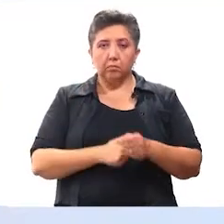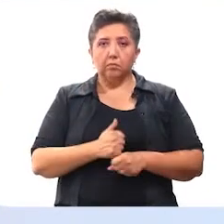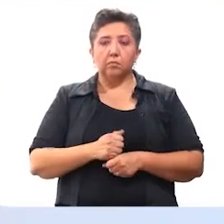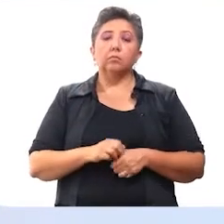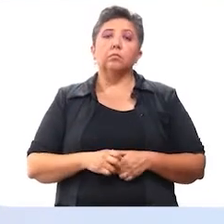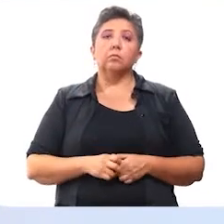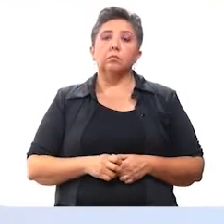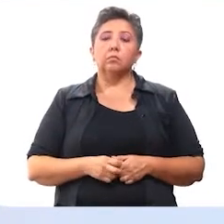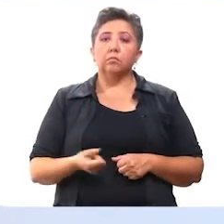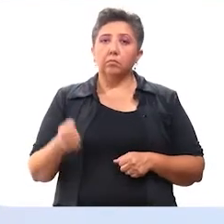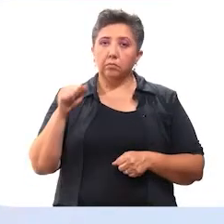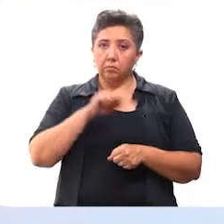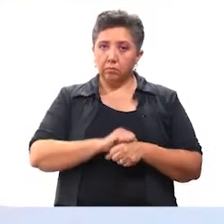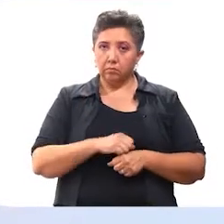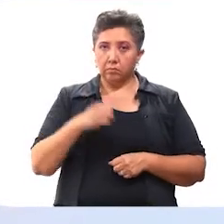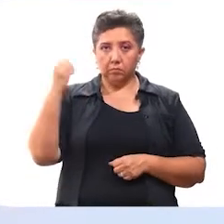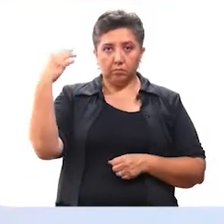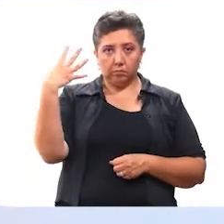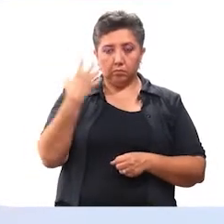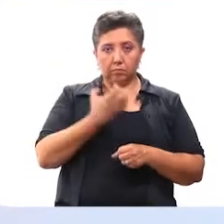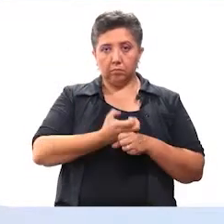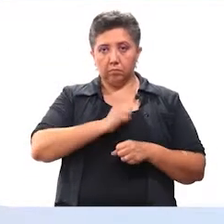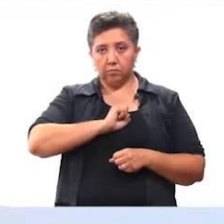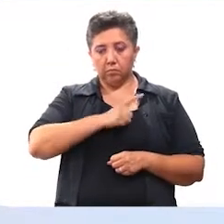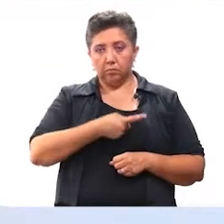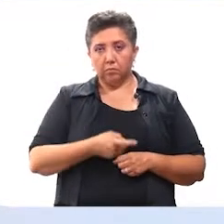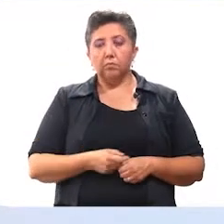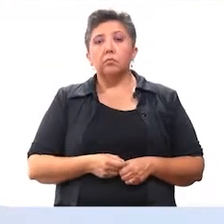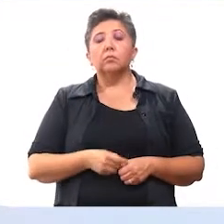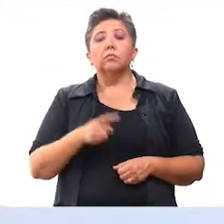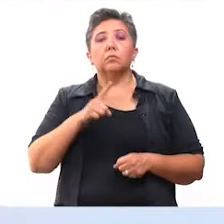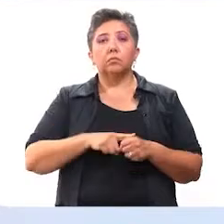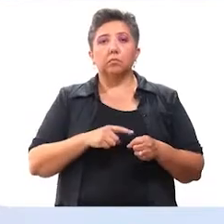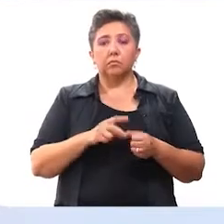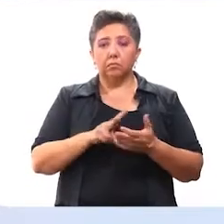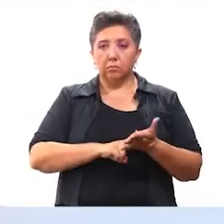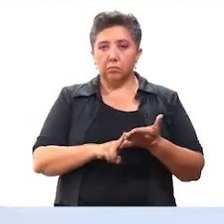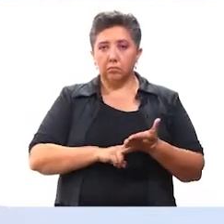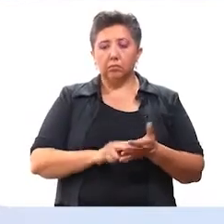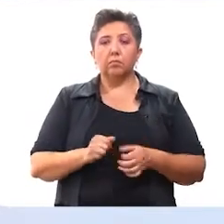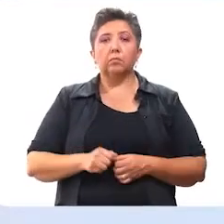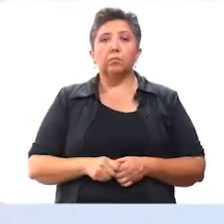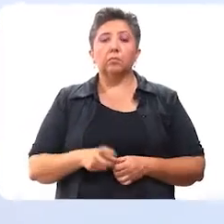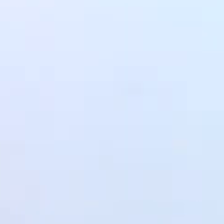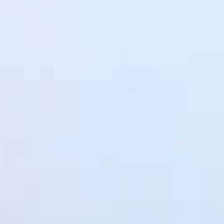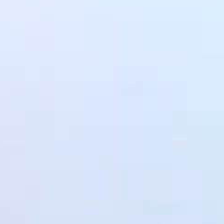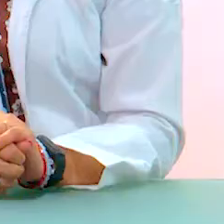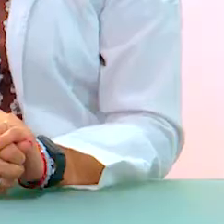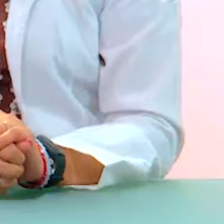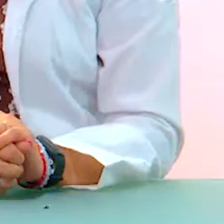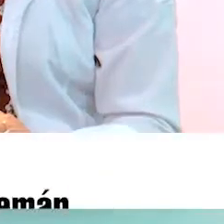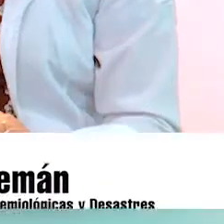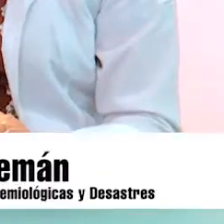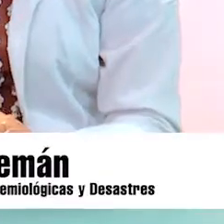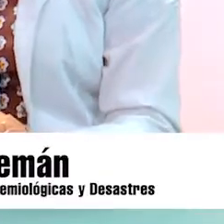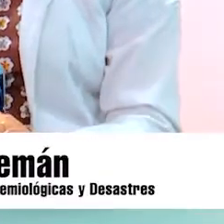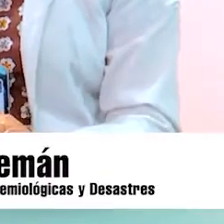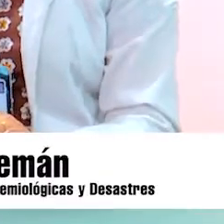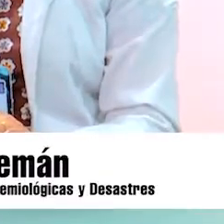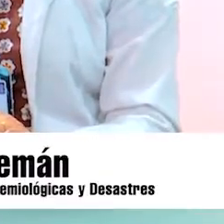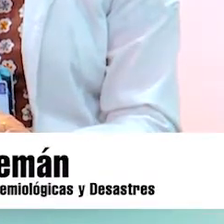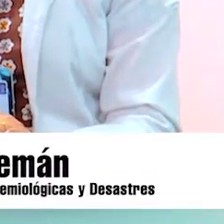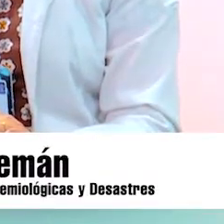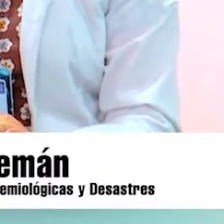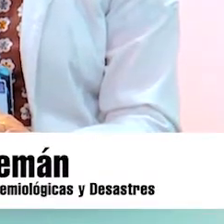107 años. Los indicadores semanales del Semáforo Estatal de Salud marcan color verde. Hasta aquí mi reporte, licenciado.